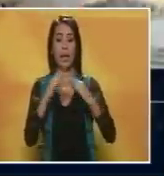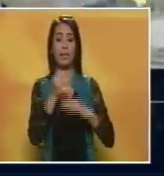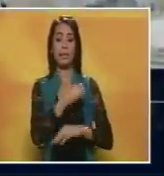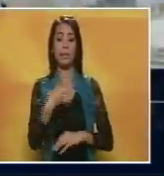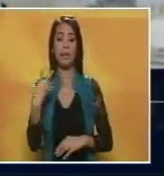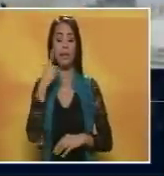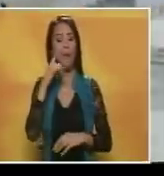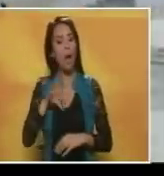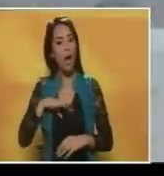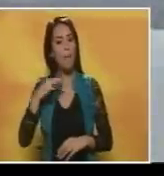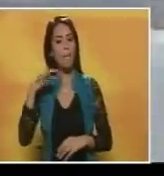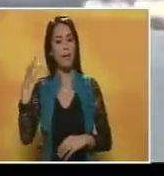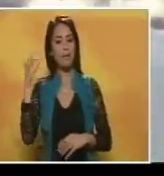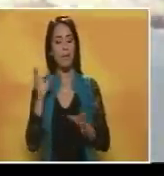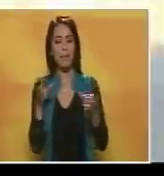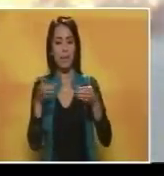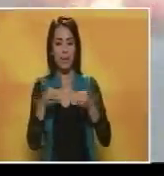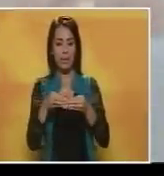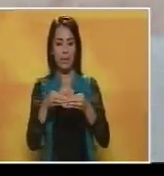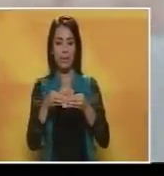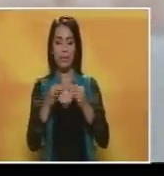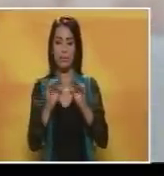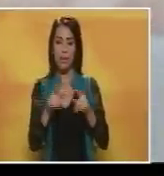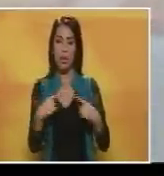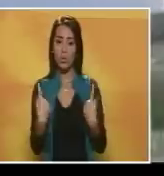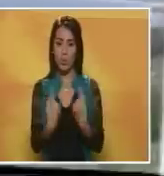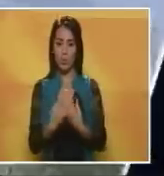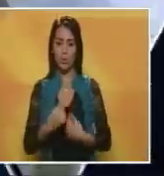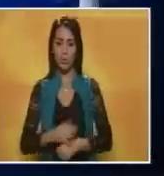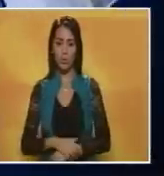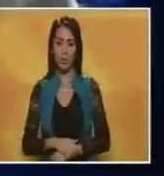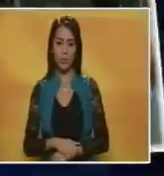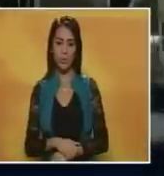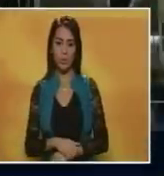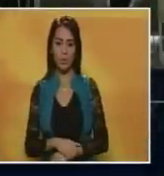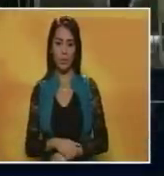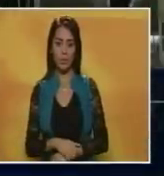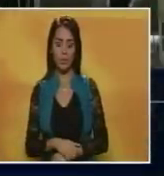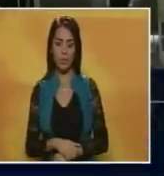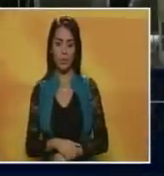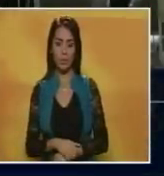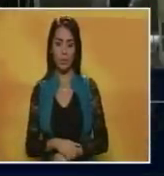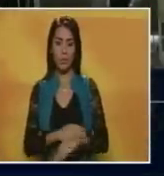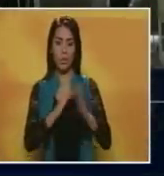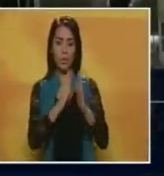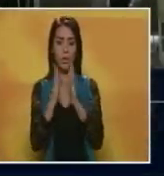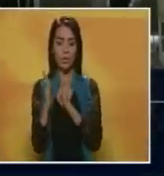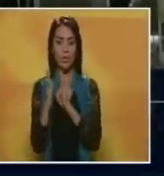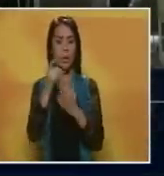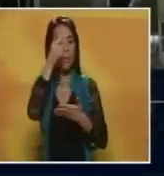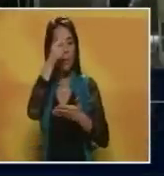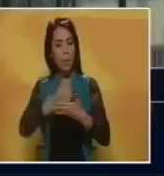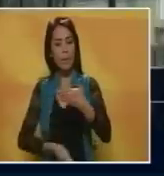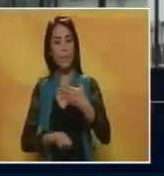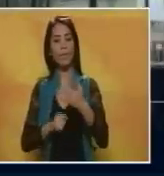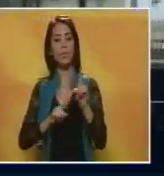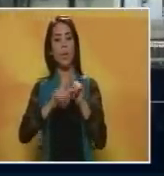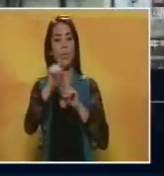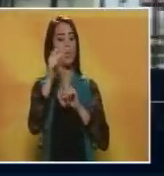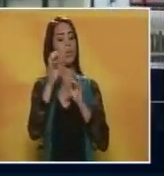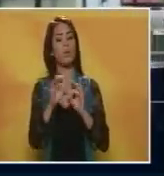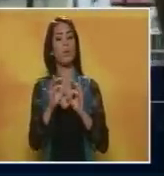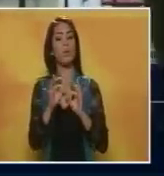esperanzada de que la reunión tenga lugar la organización para la prohibición de las armas químicas